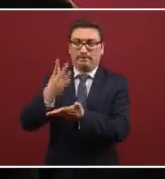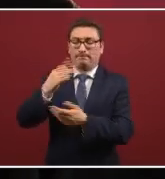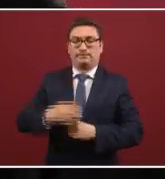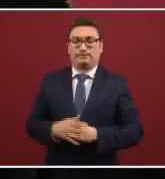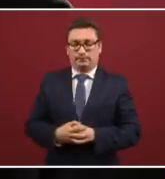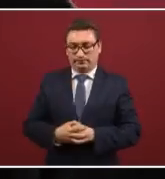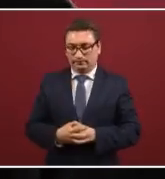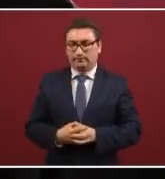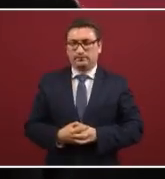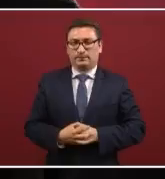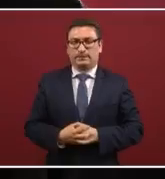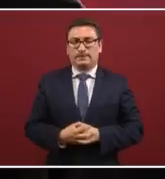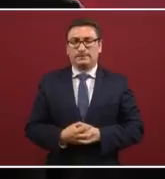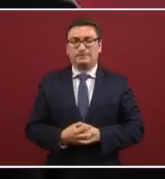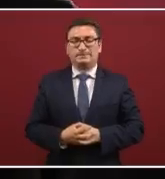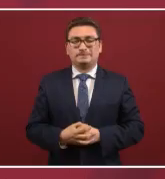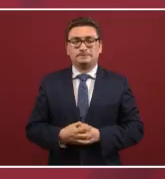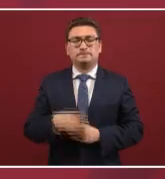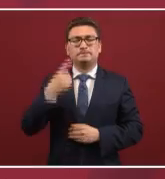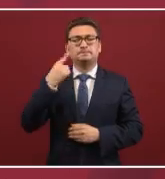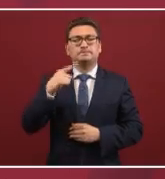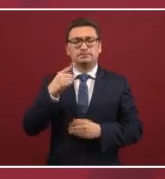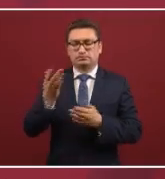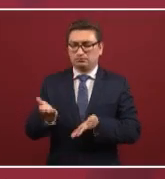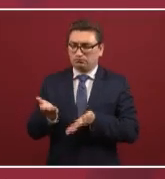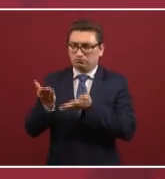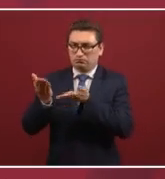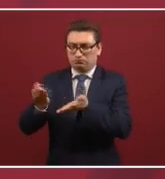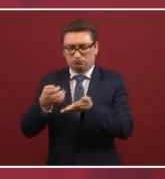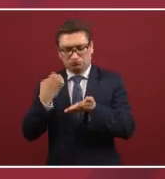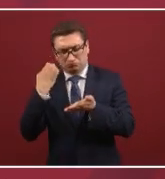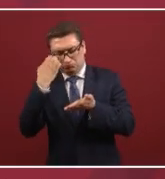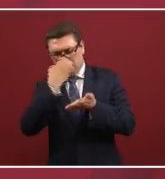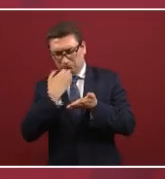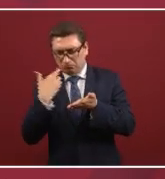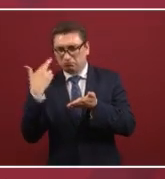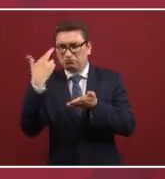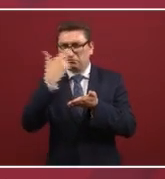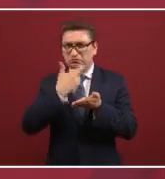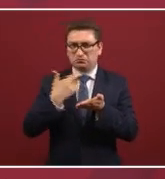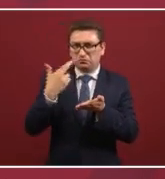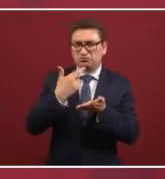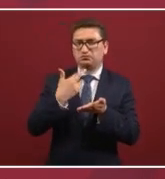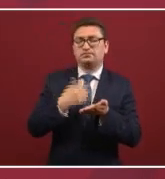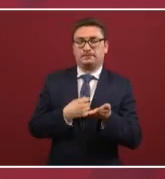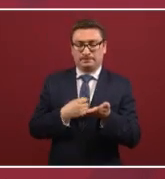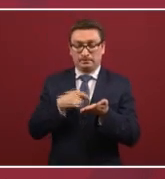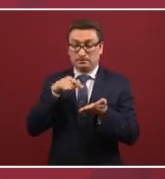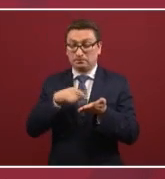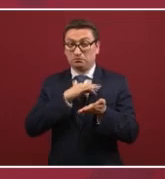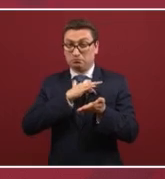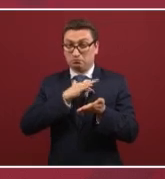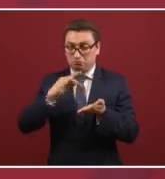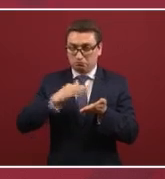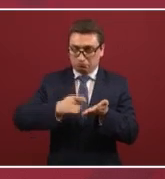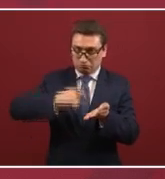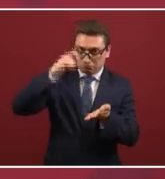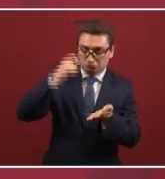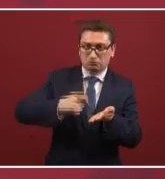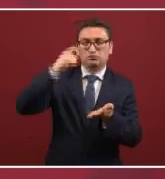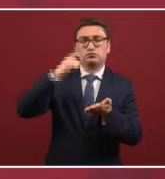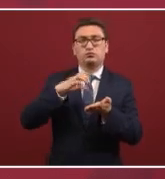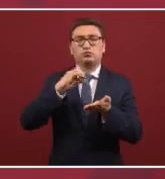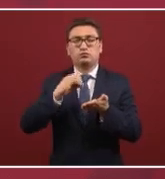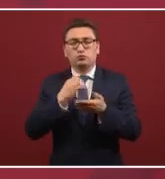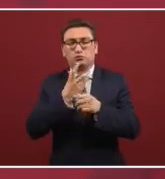la Unión para determinar, denunciar, suspender, modificar,